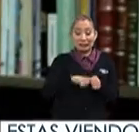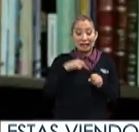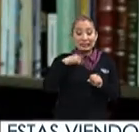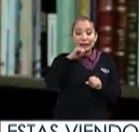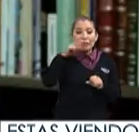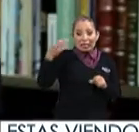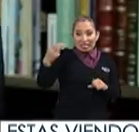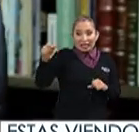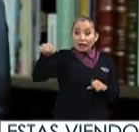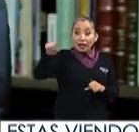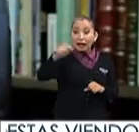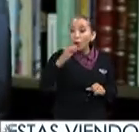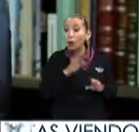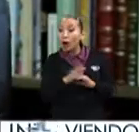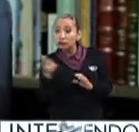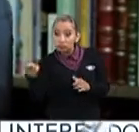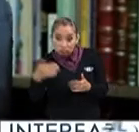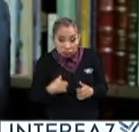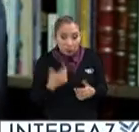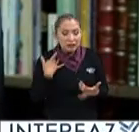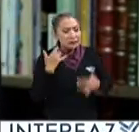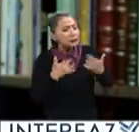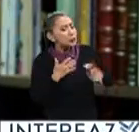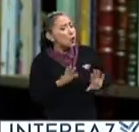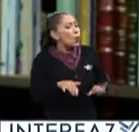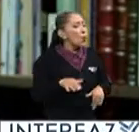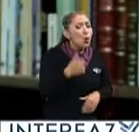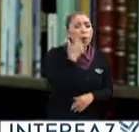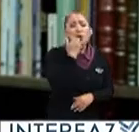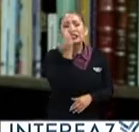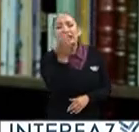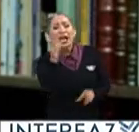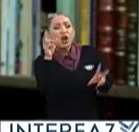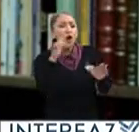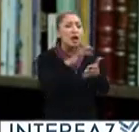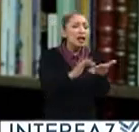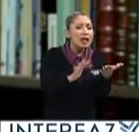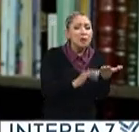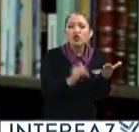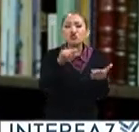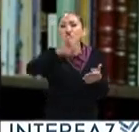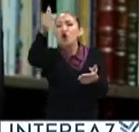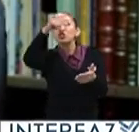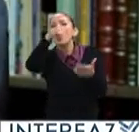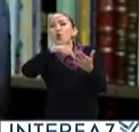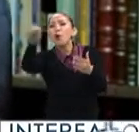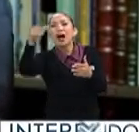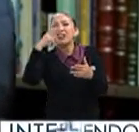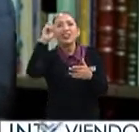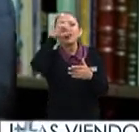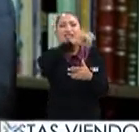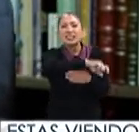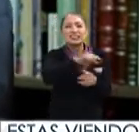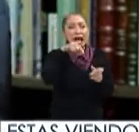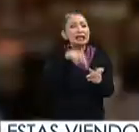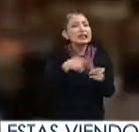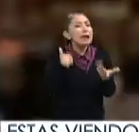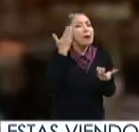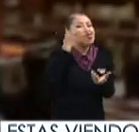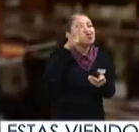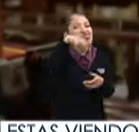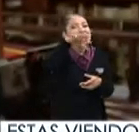satisfacer también la necesidad de gente inquieta por textos que no se encuentran fácilmente en otras